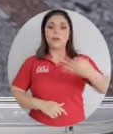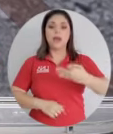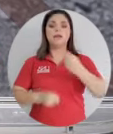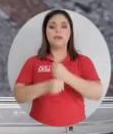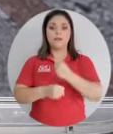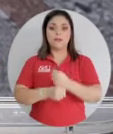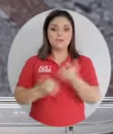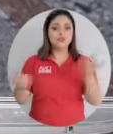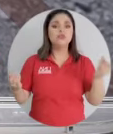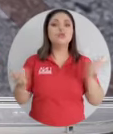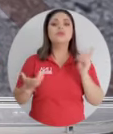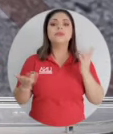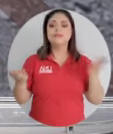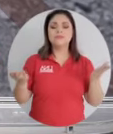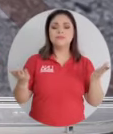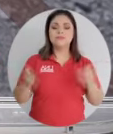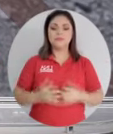nos tiene